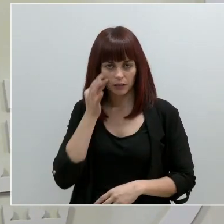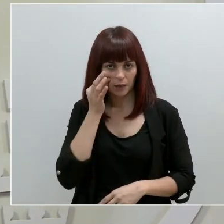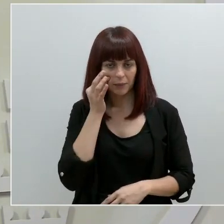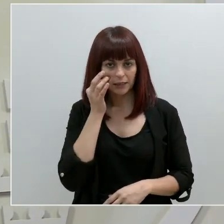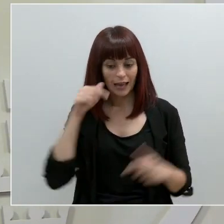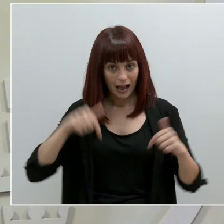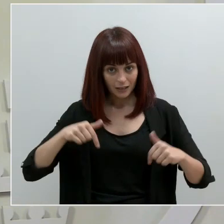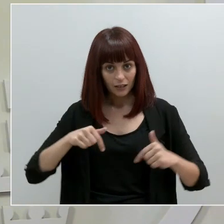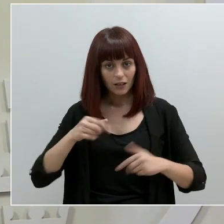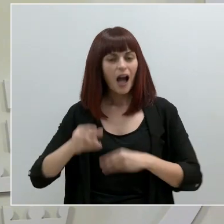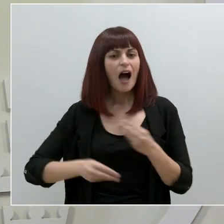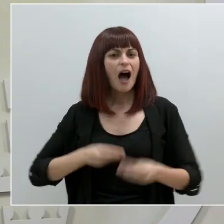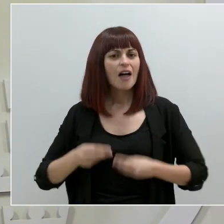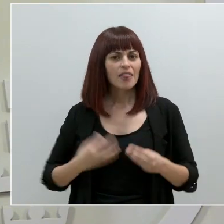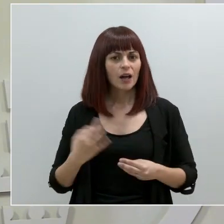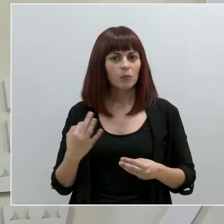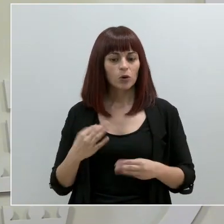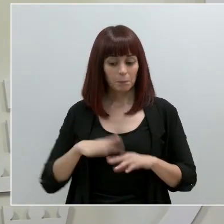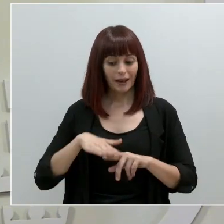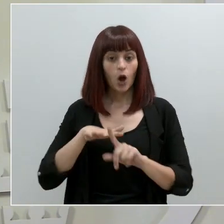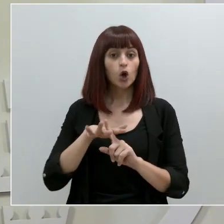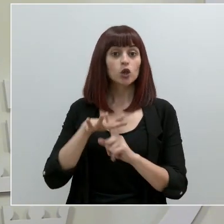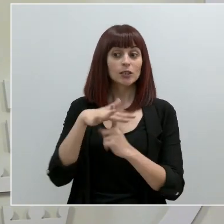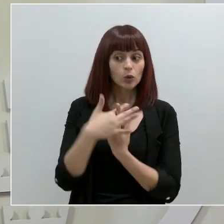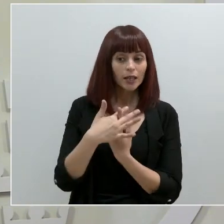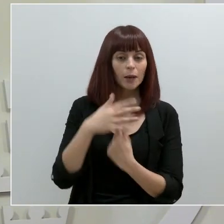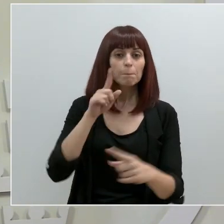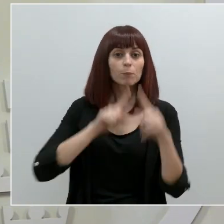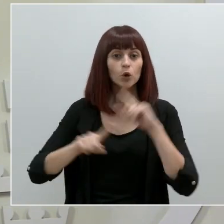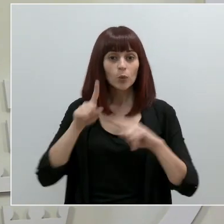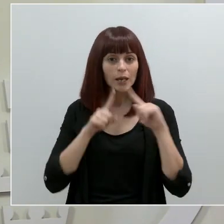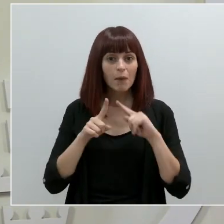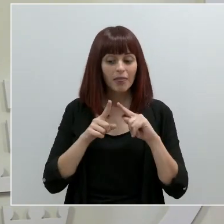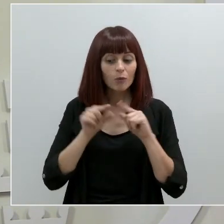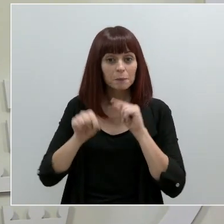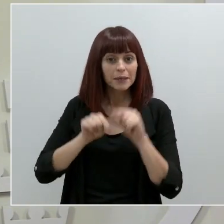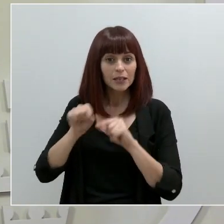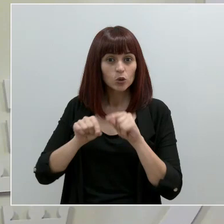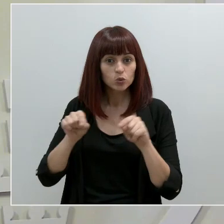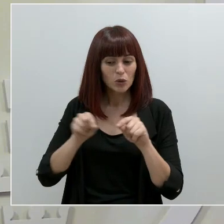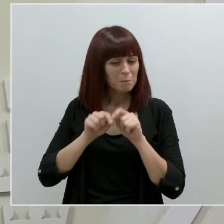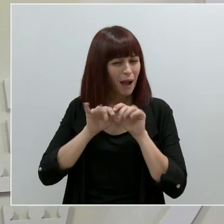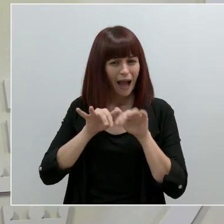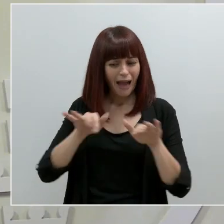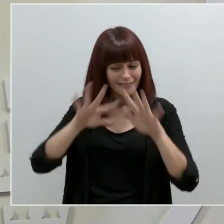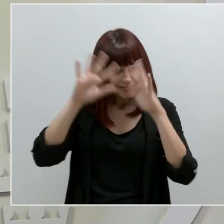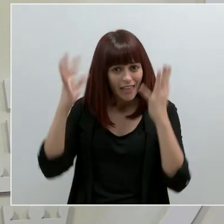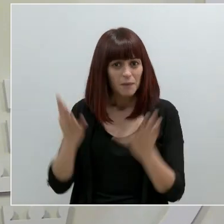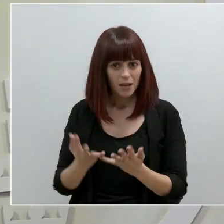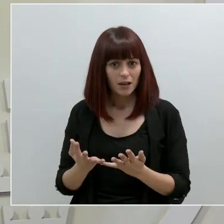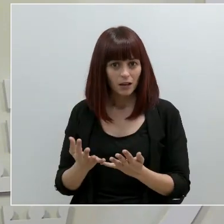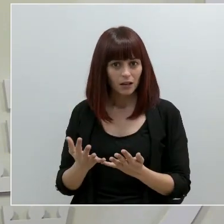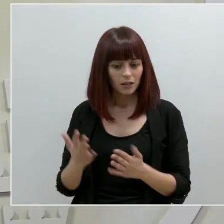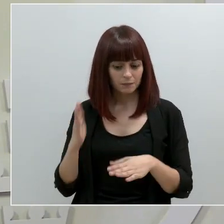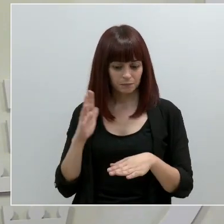realmente aquí lo que hay que hacer es, para contextualizar el problema de un virus, de una pandemia,